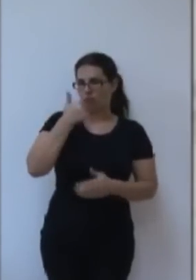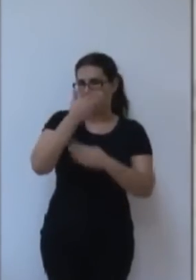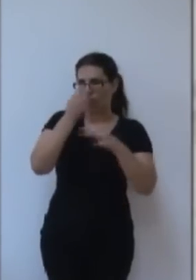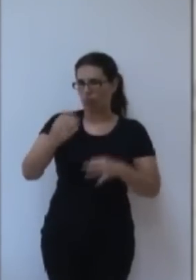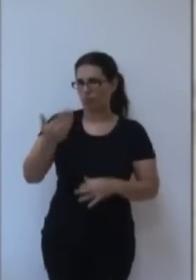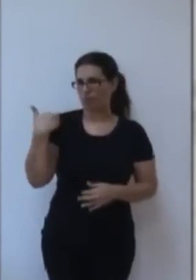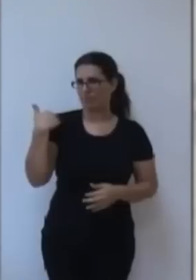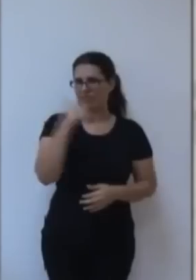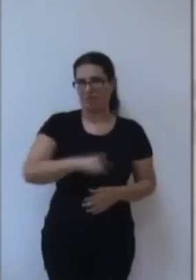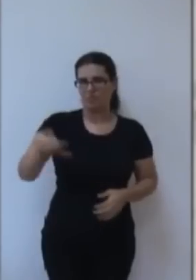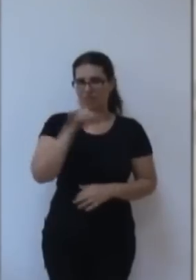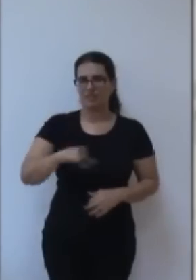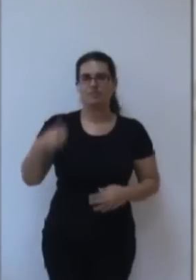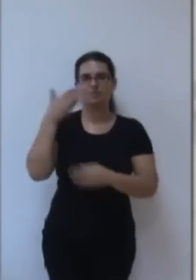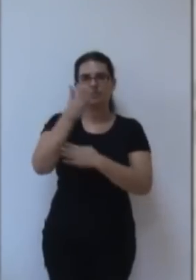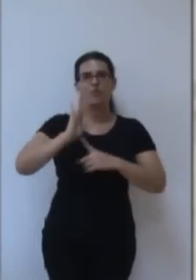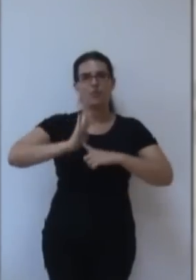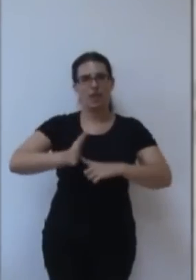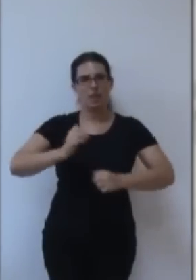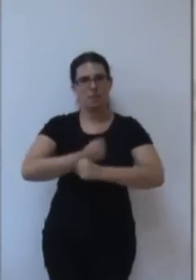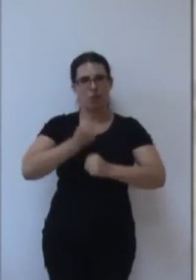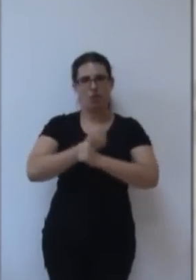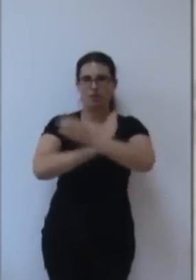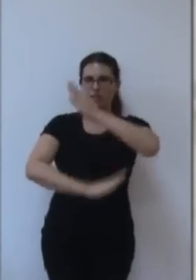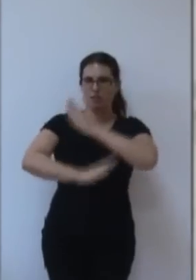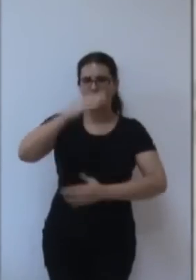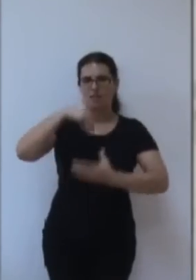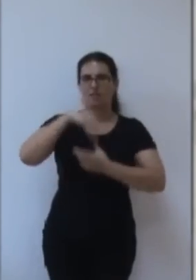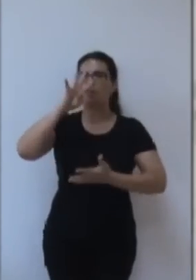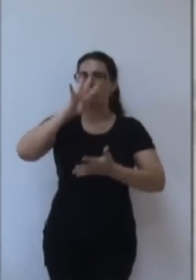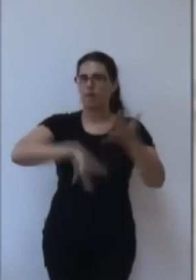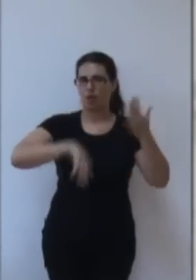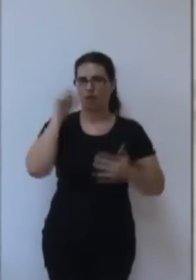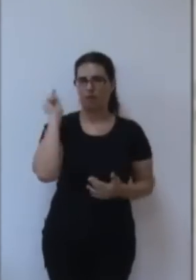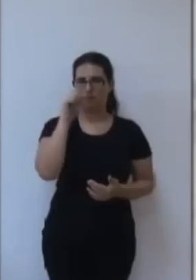de empleo y discapacidad en Barcelona,